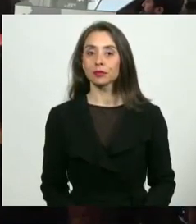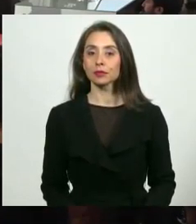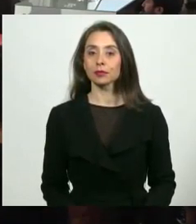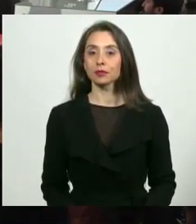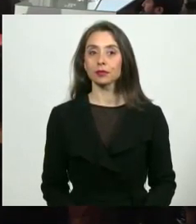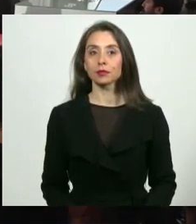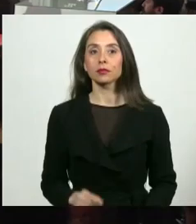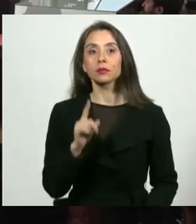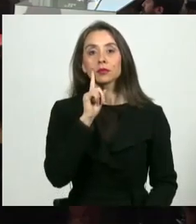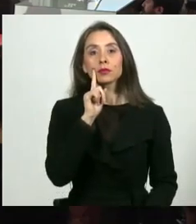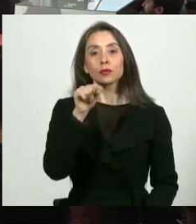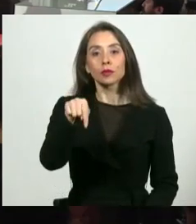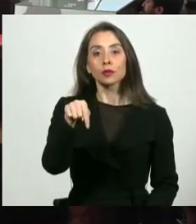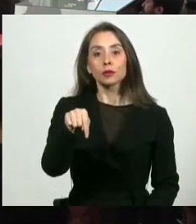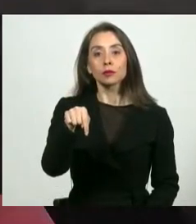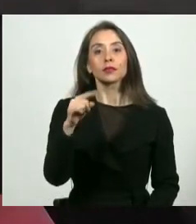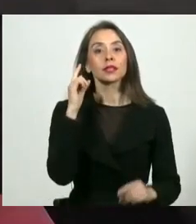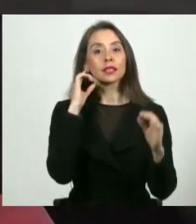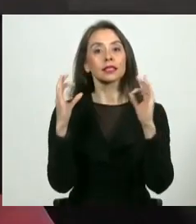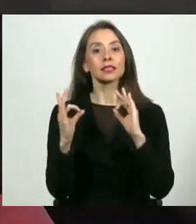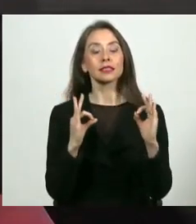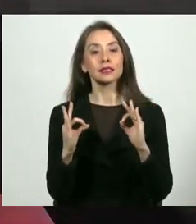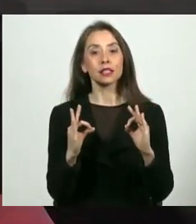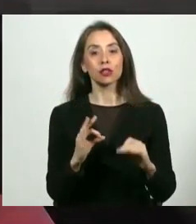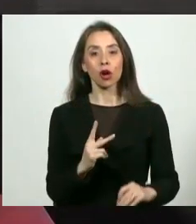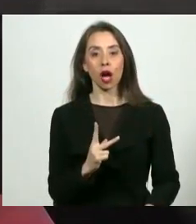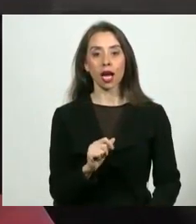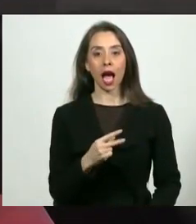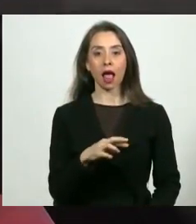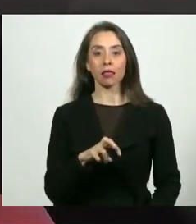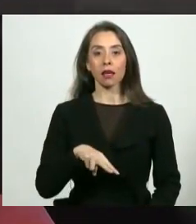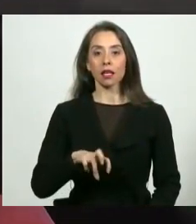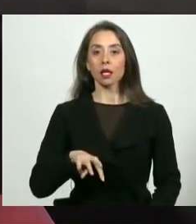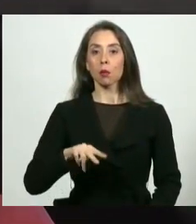Está la señora Catherine Muñoz,